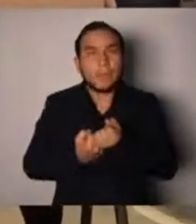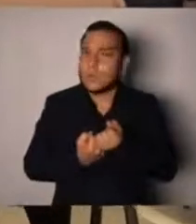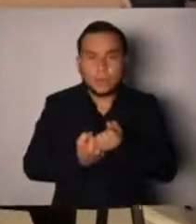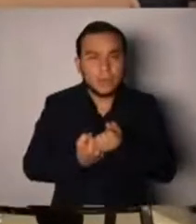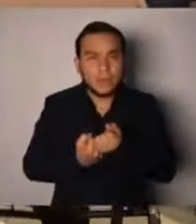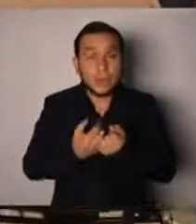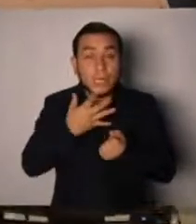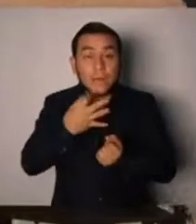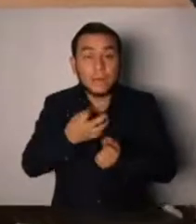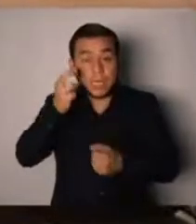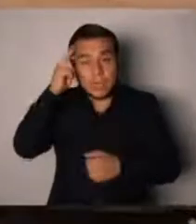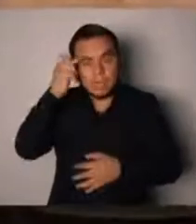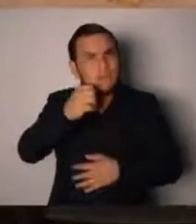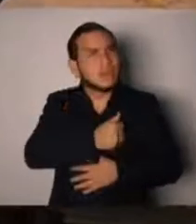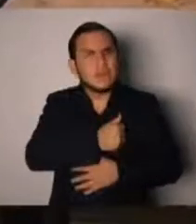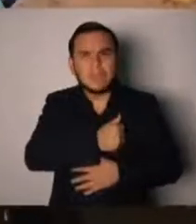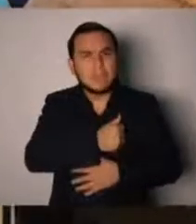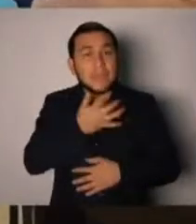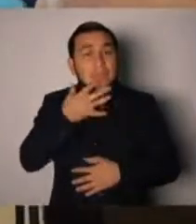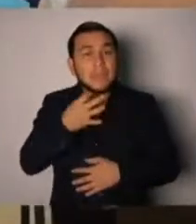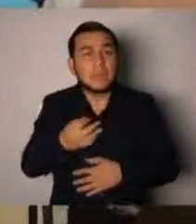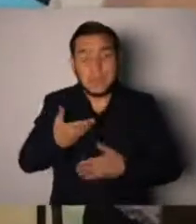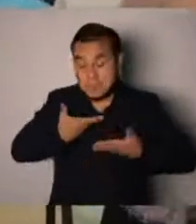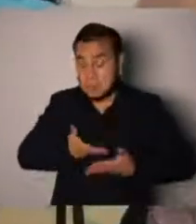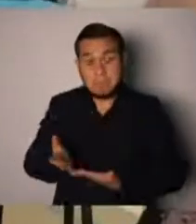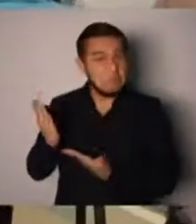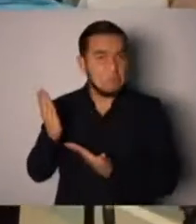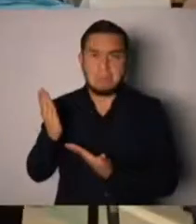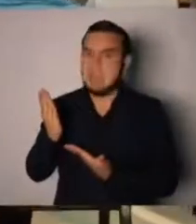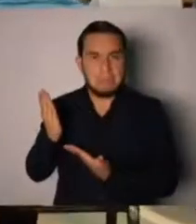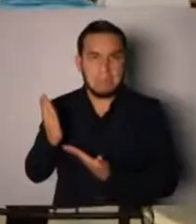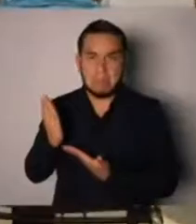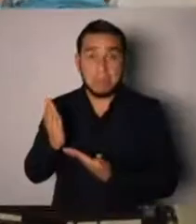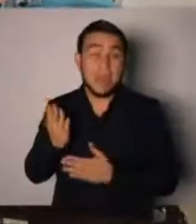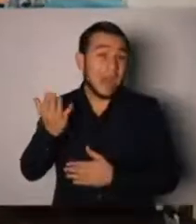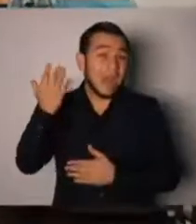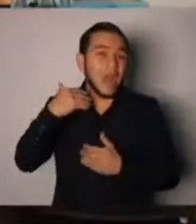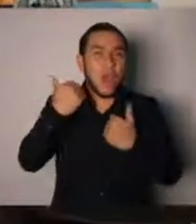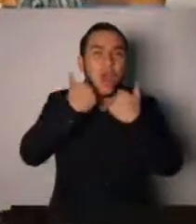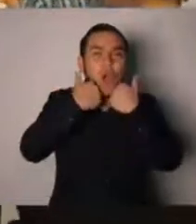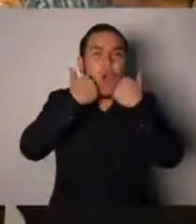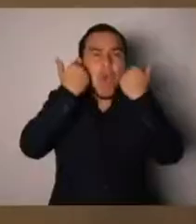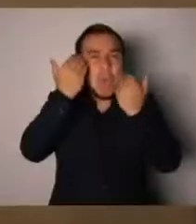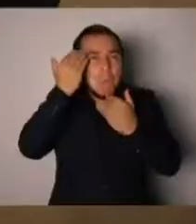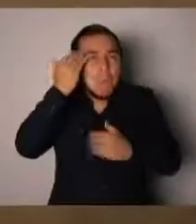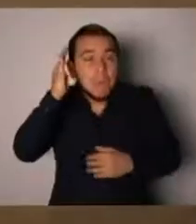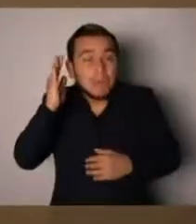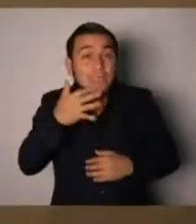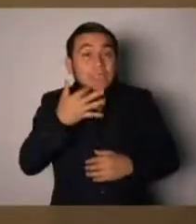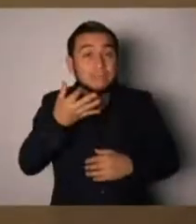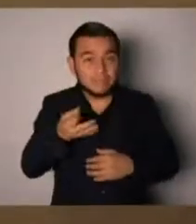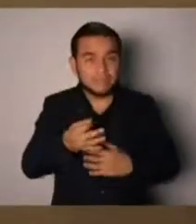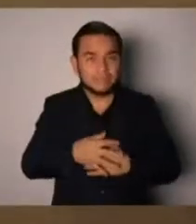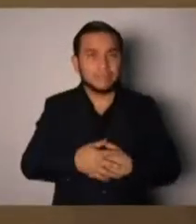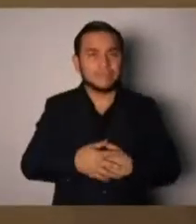no tenga la responsabilidad aunque no había nacido cuando pasó esto como muchos de los jóvenes que están aquí los niños cuando recibieron